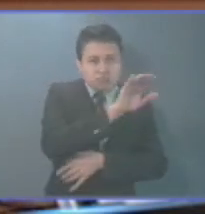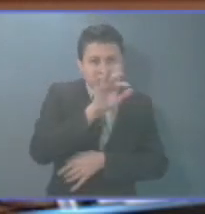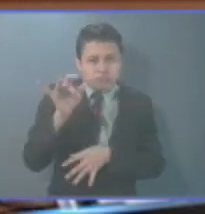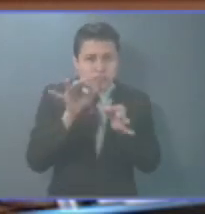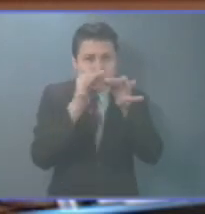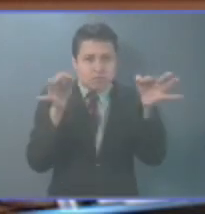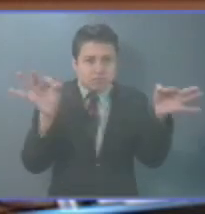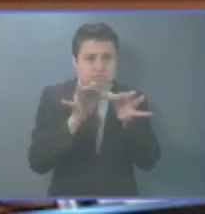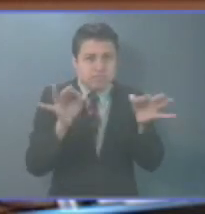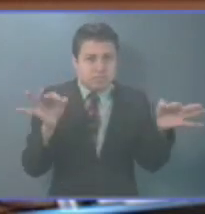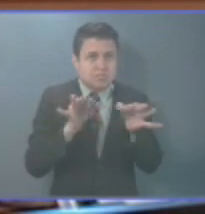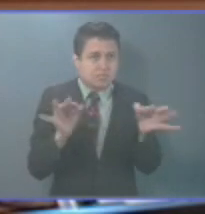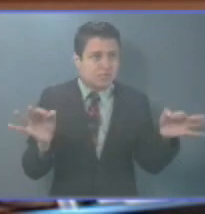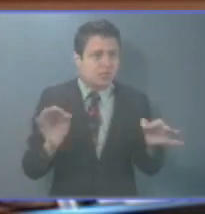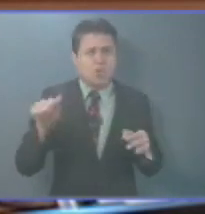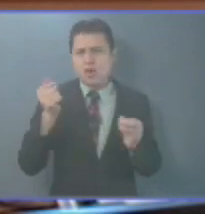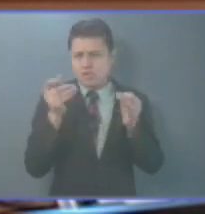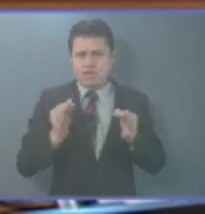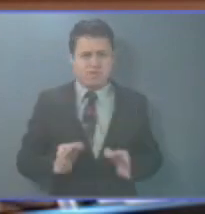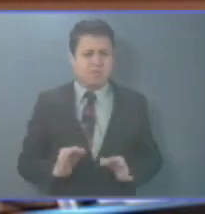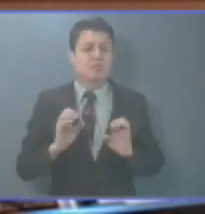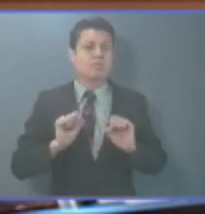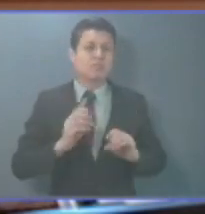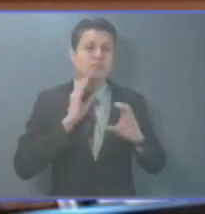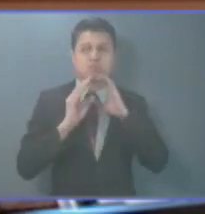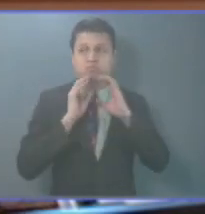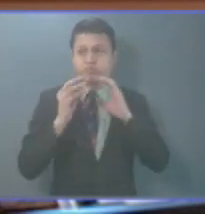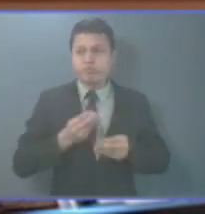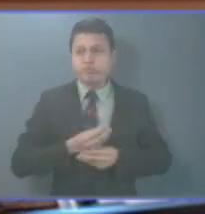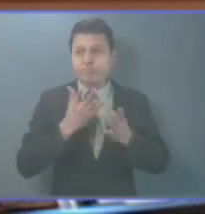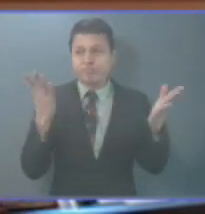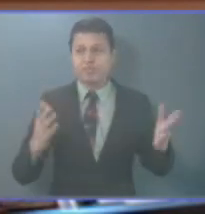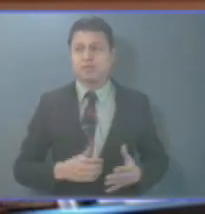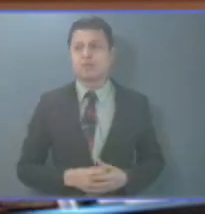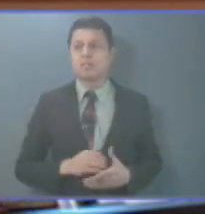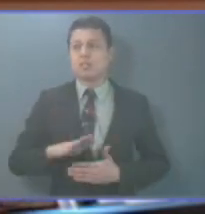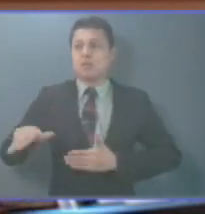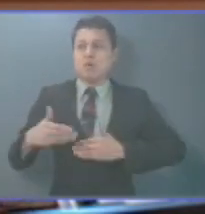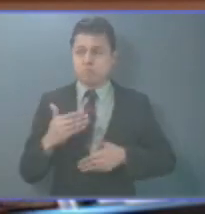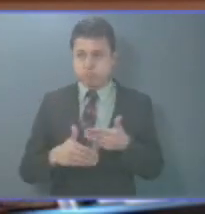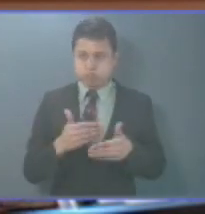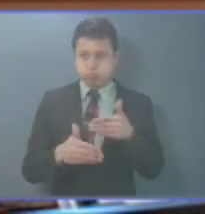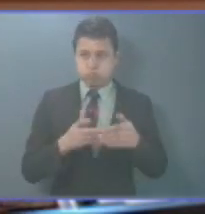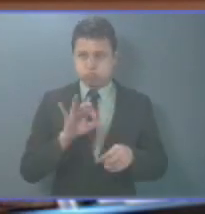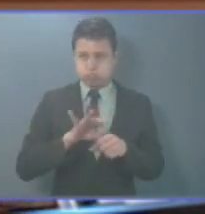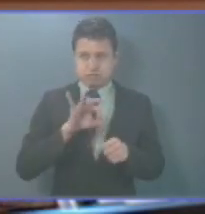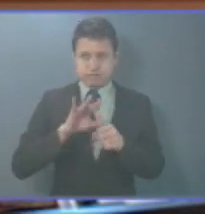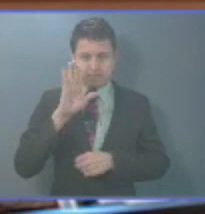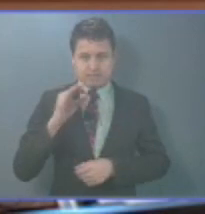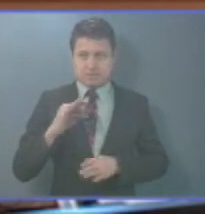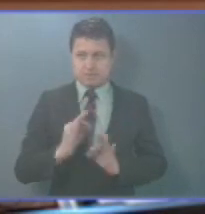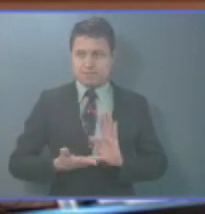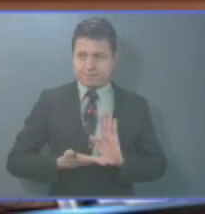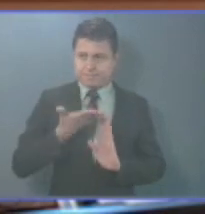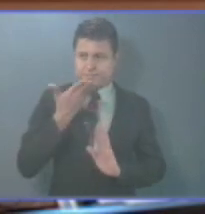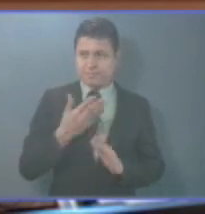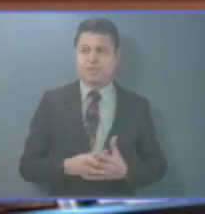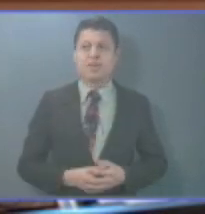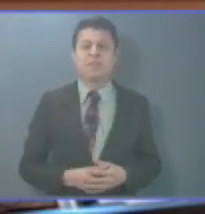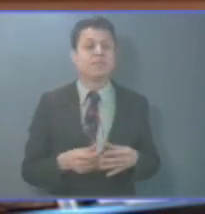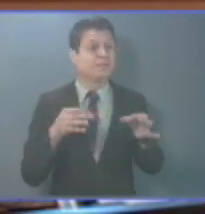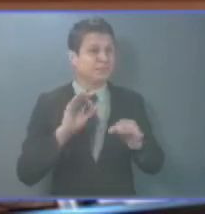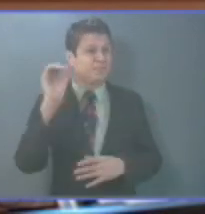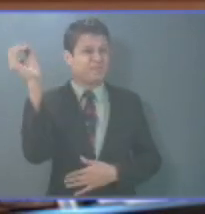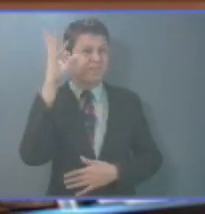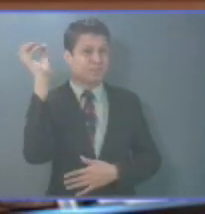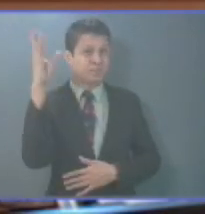y comunicación en relación a los espacios noticiosos, a los procesos electorales a desarrollarse, a situaciones de alerta